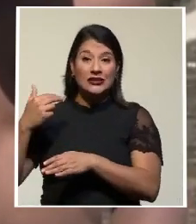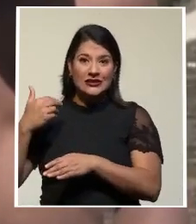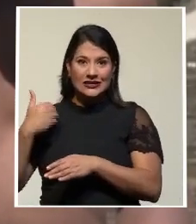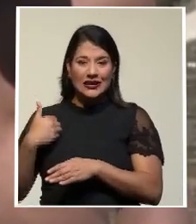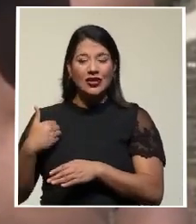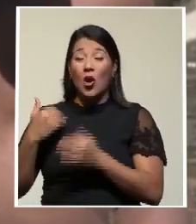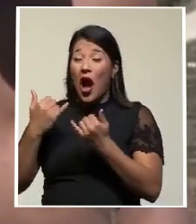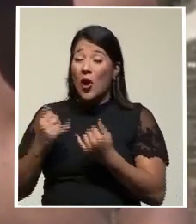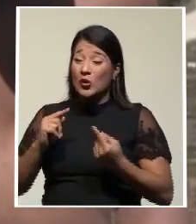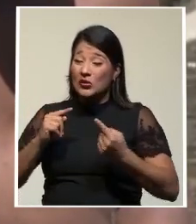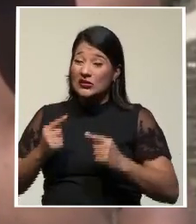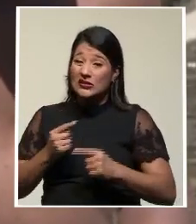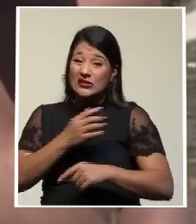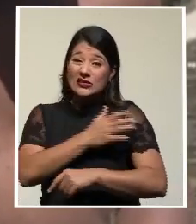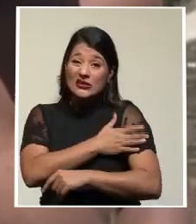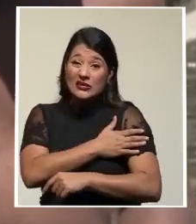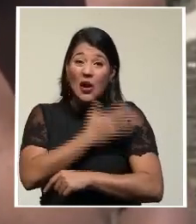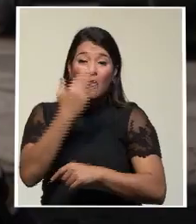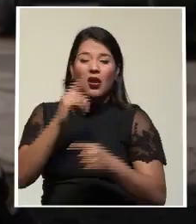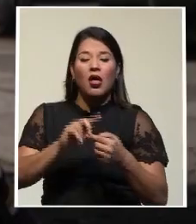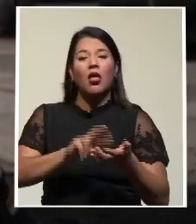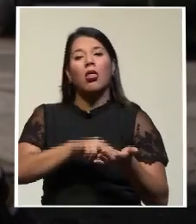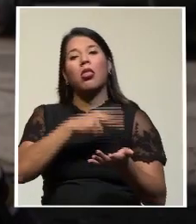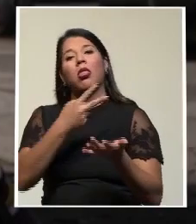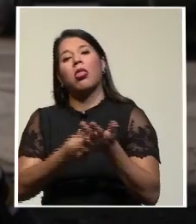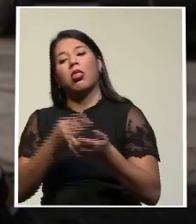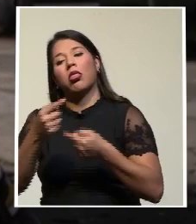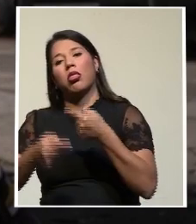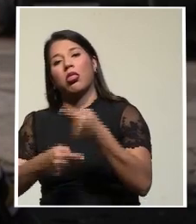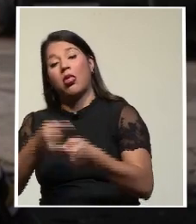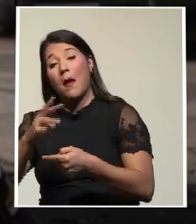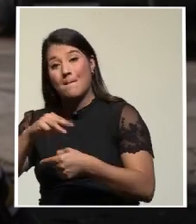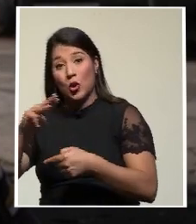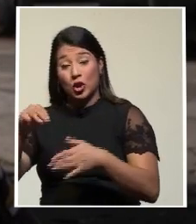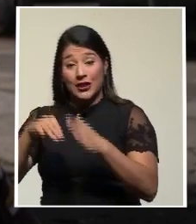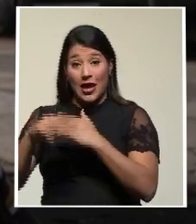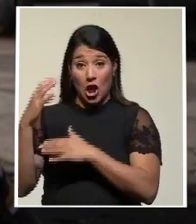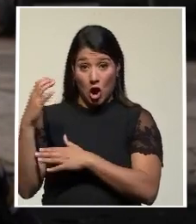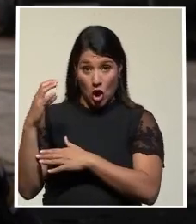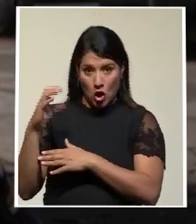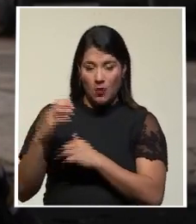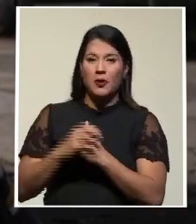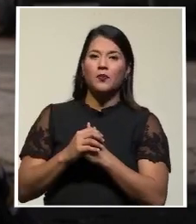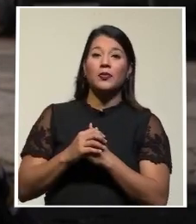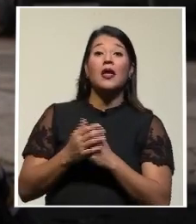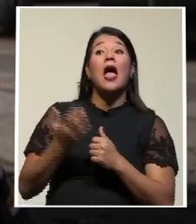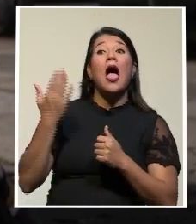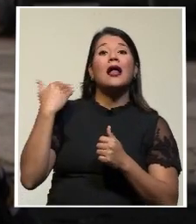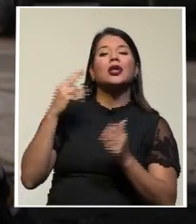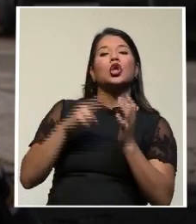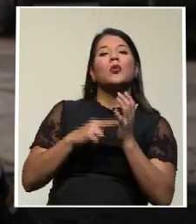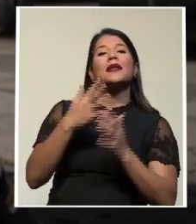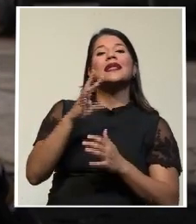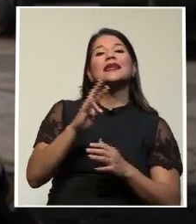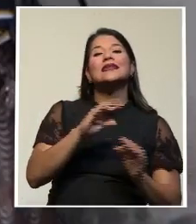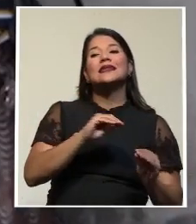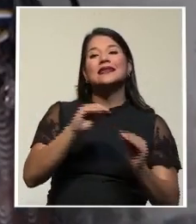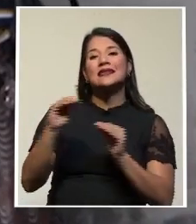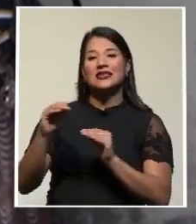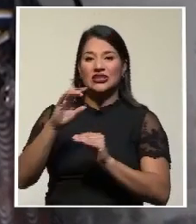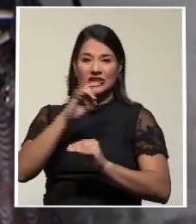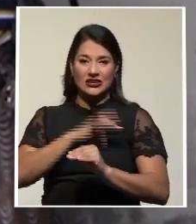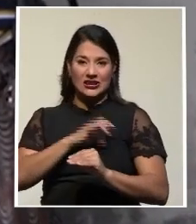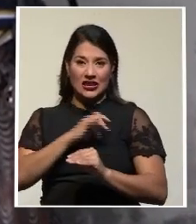en un brazo tras caer en una montaña colombiana. A Chile habían emigrado en 2017, aprovechando la apertura de ese país tras